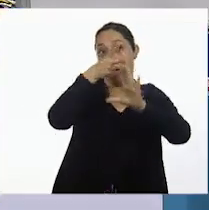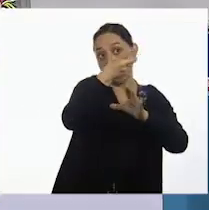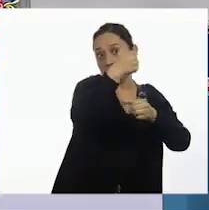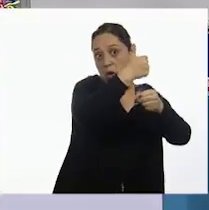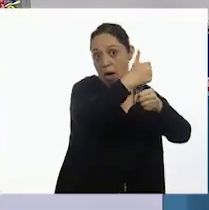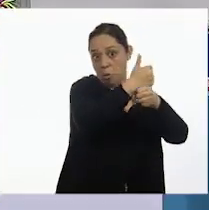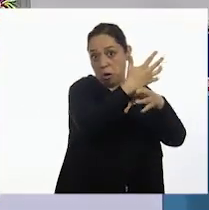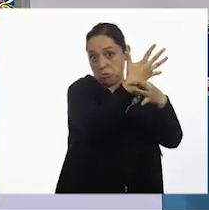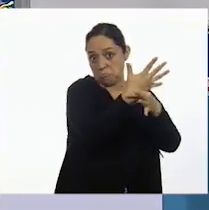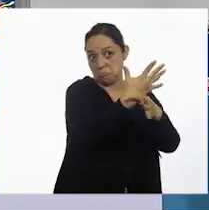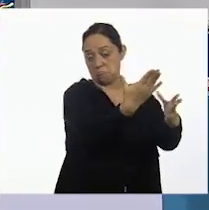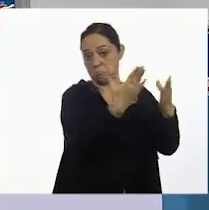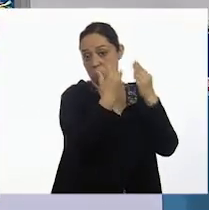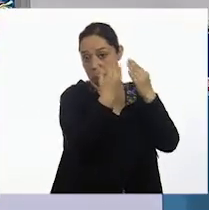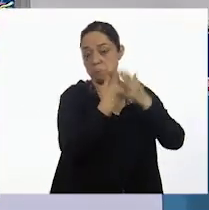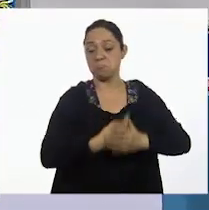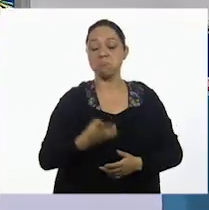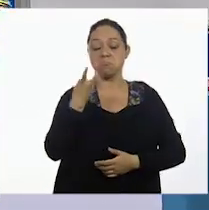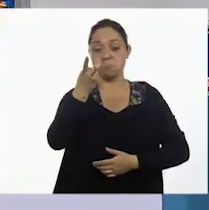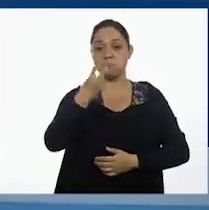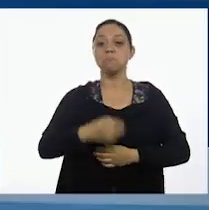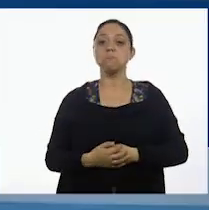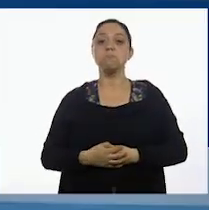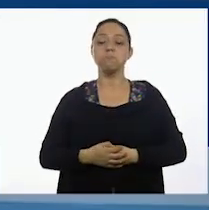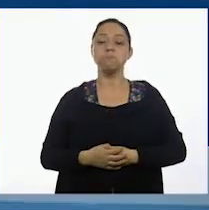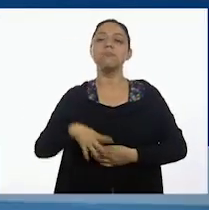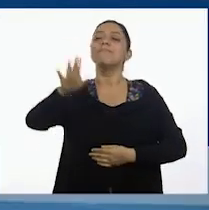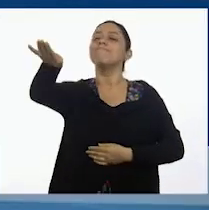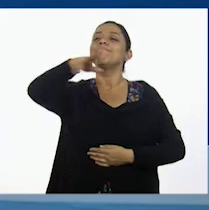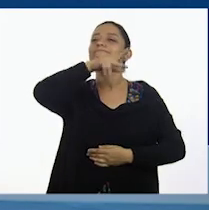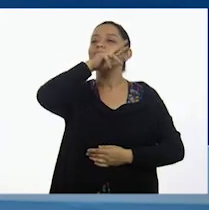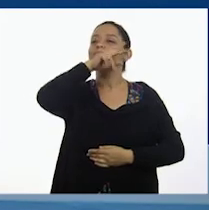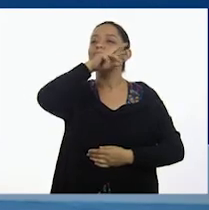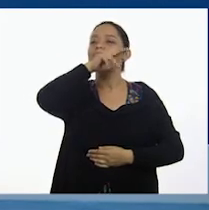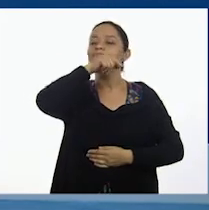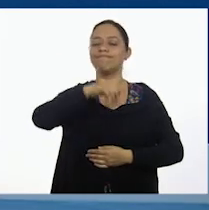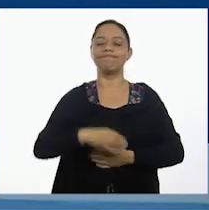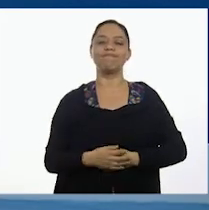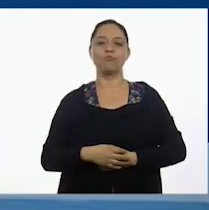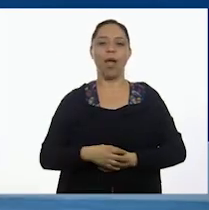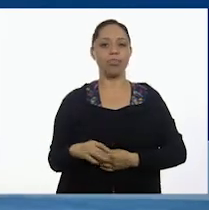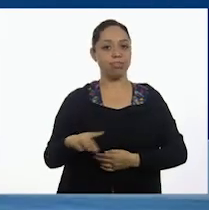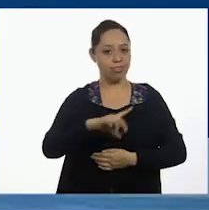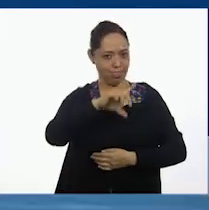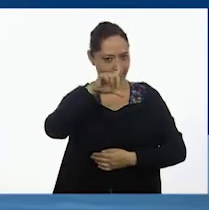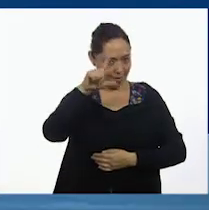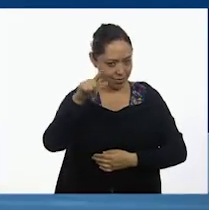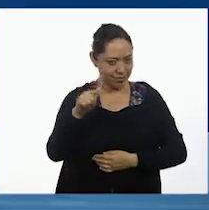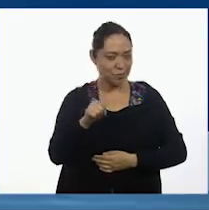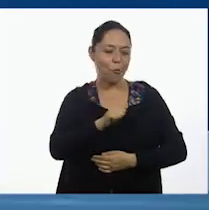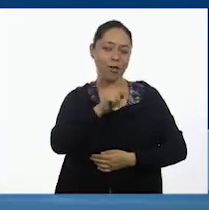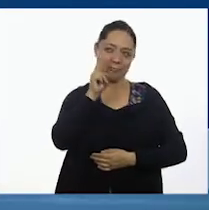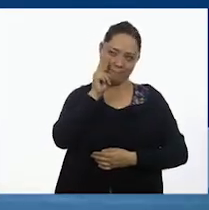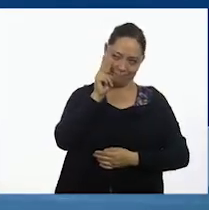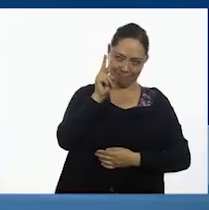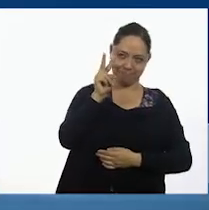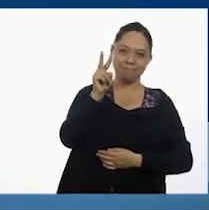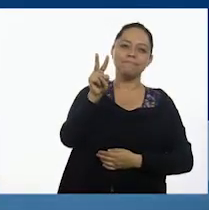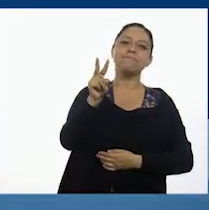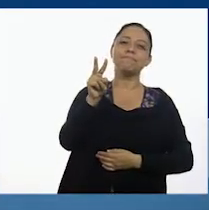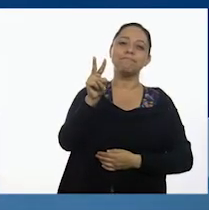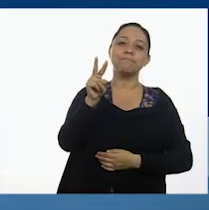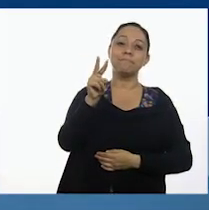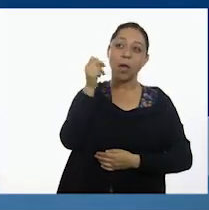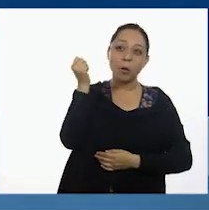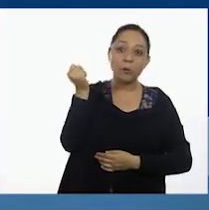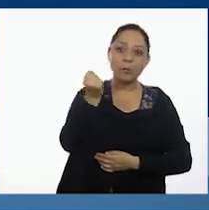Es cierto, solamente con la luna llena. Pero no te preocupes, después podemos verla y cuando tengamos más